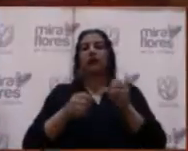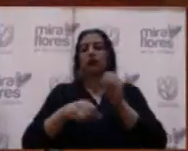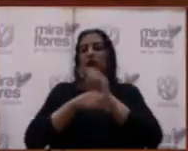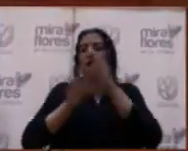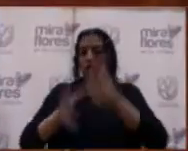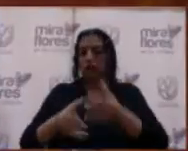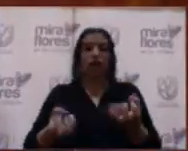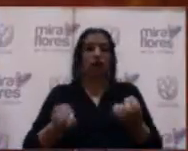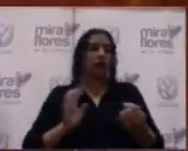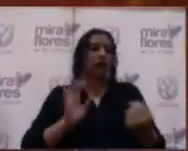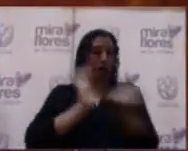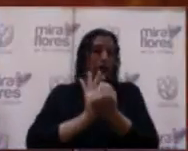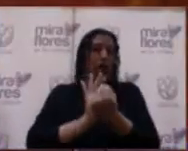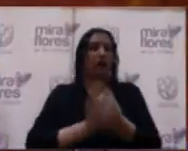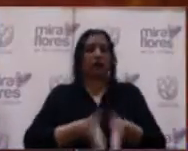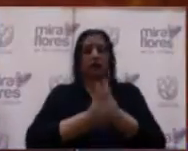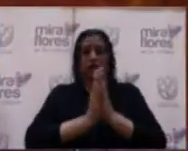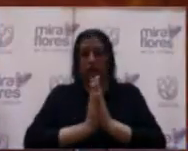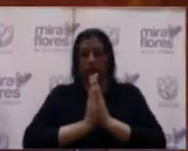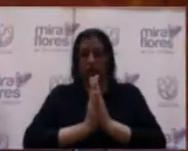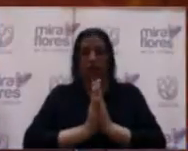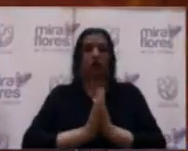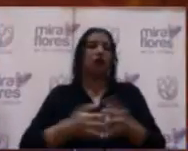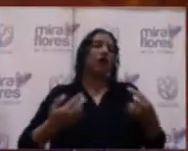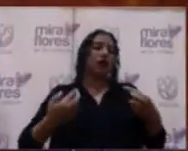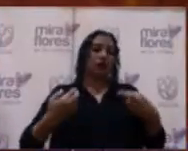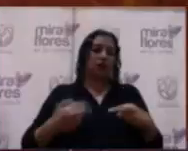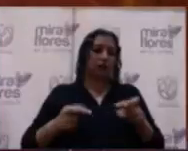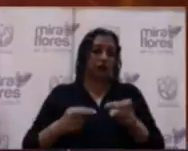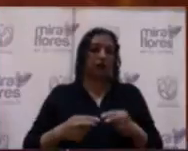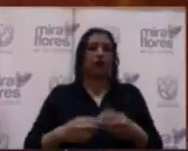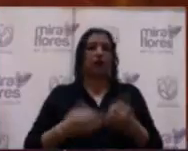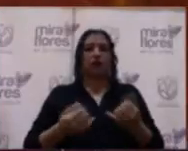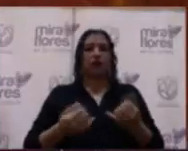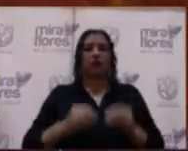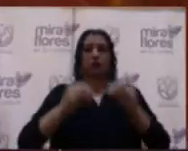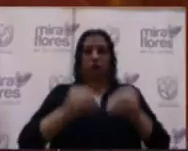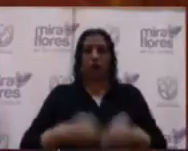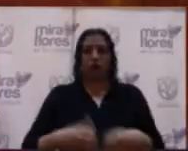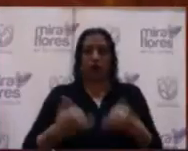de aprobar esta solicitud o este pedido de que pase a la orden del día,